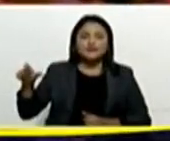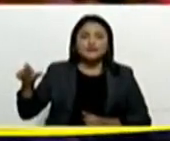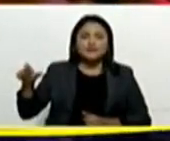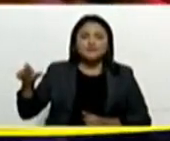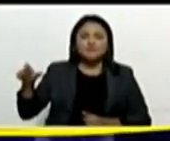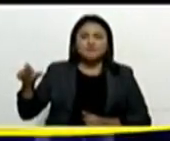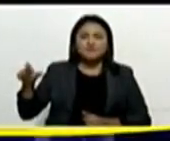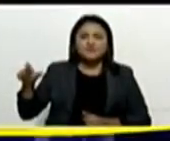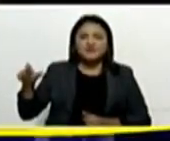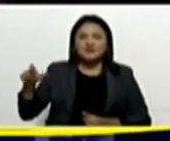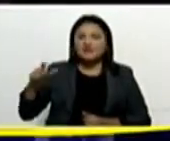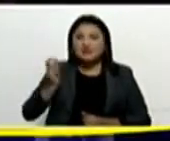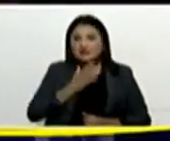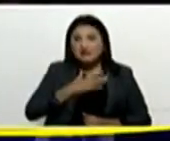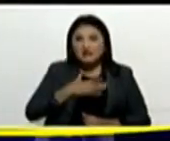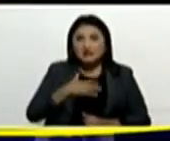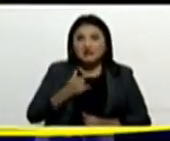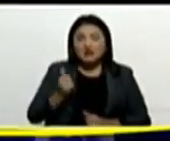juicios políticos,